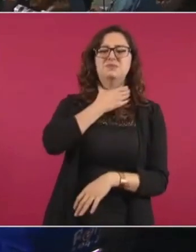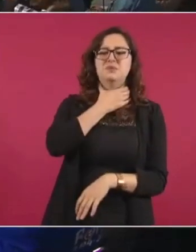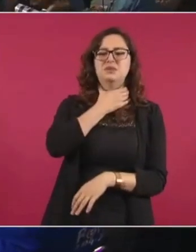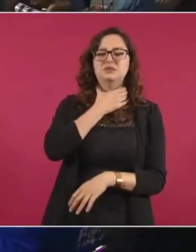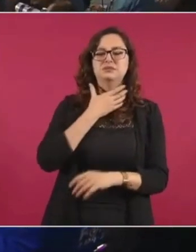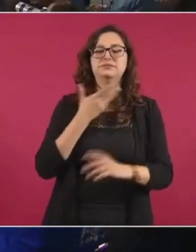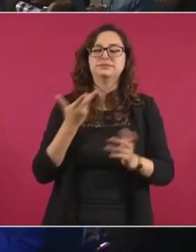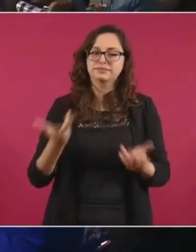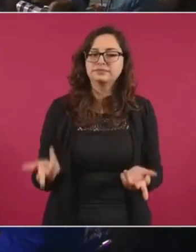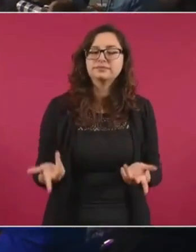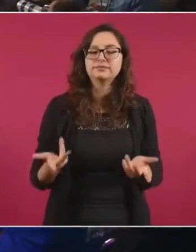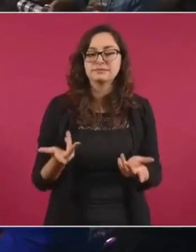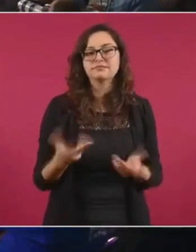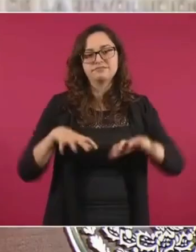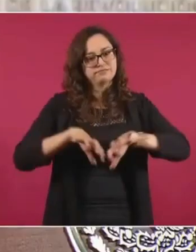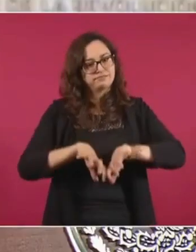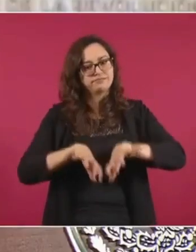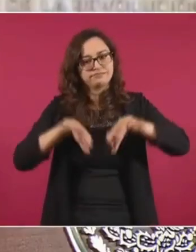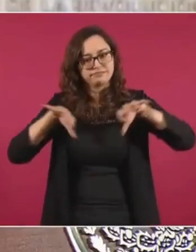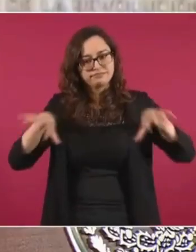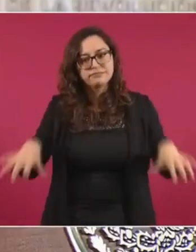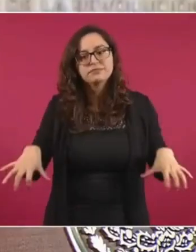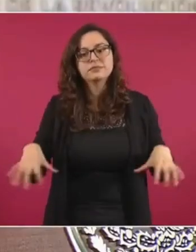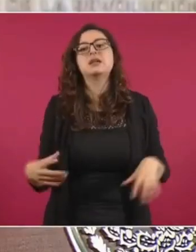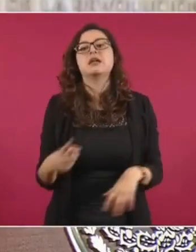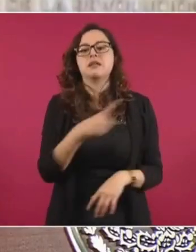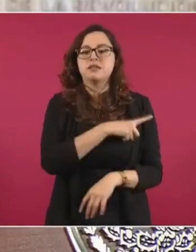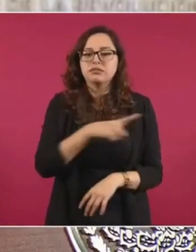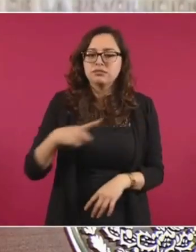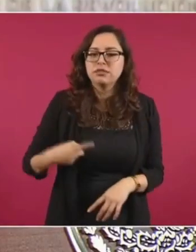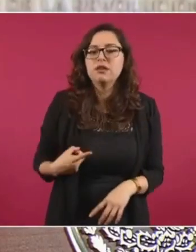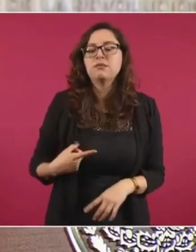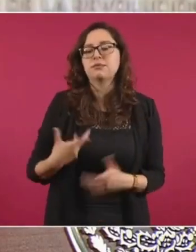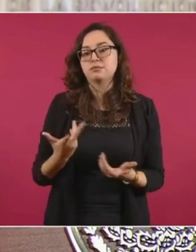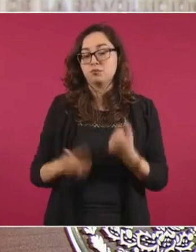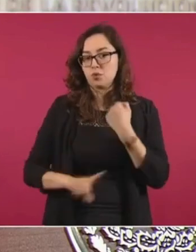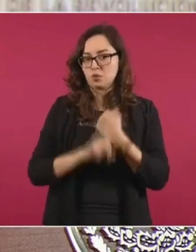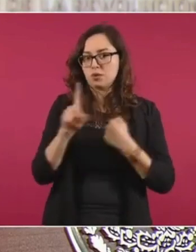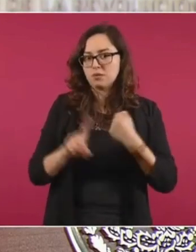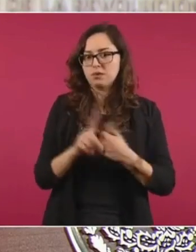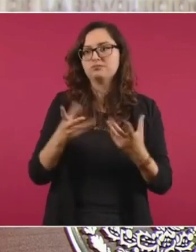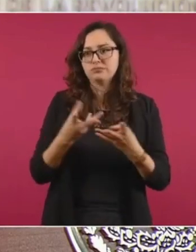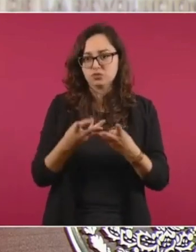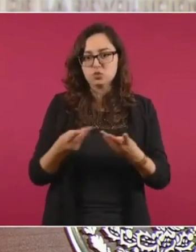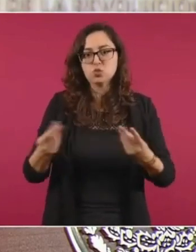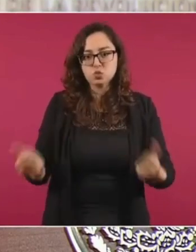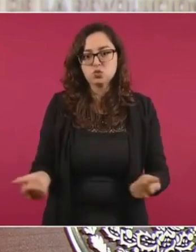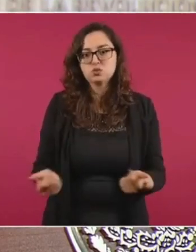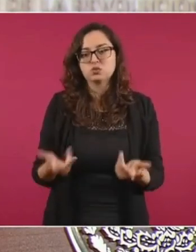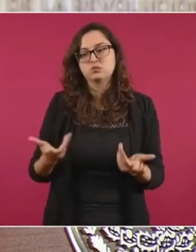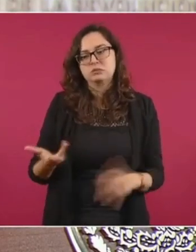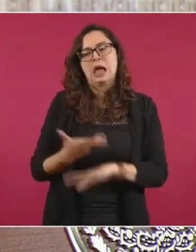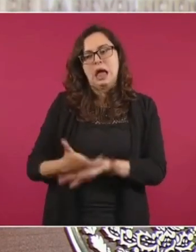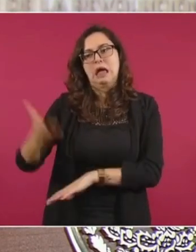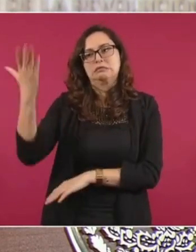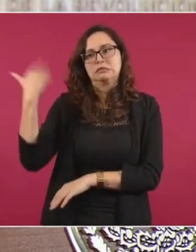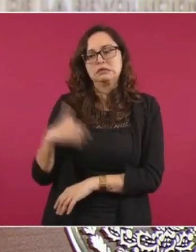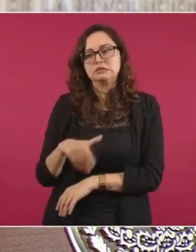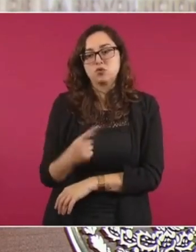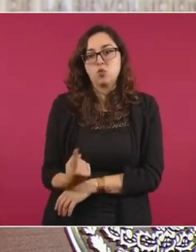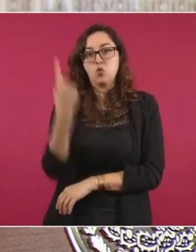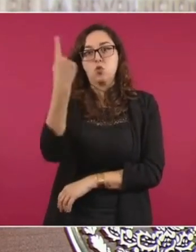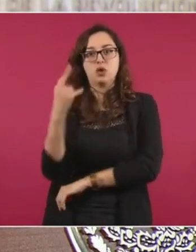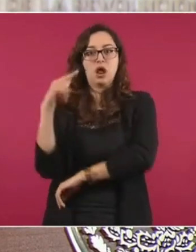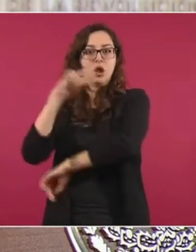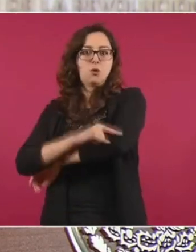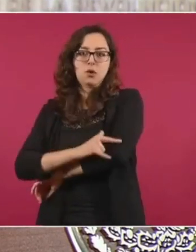porque hacía falta que se construyera el nuevo aeropuerto